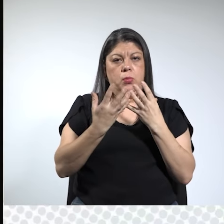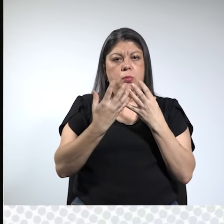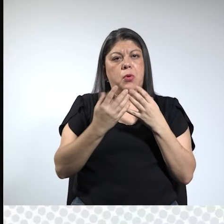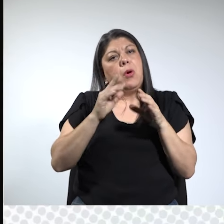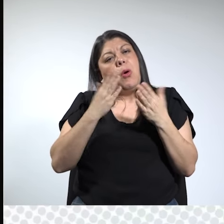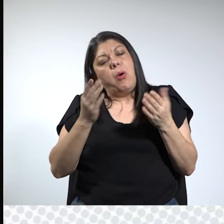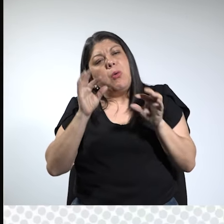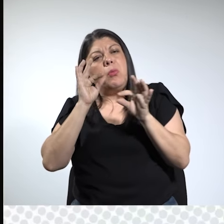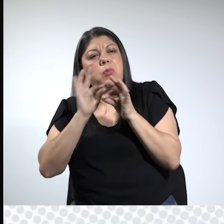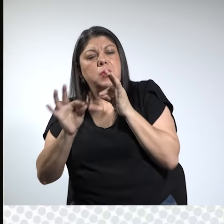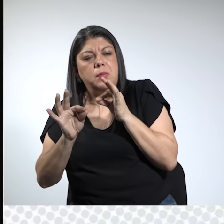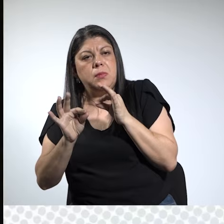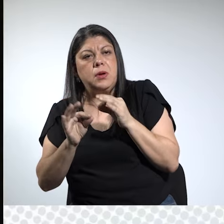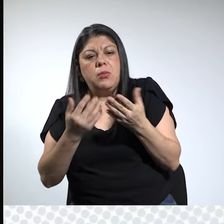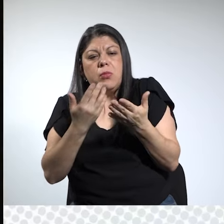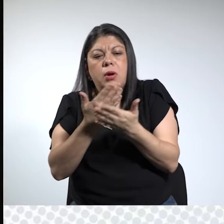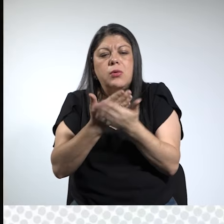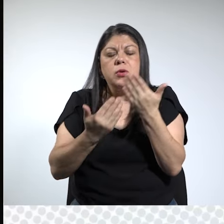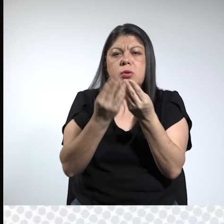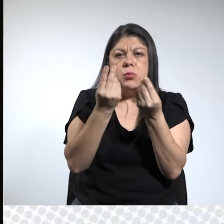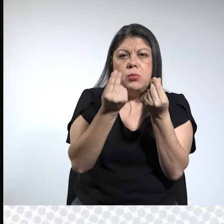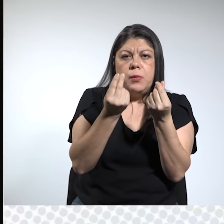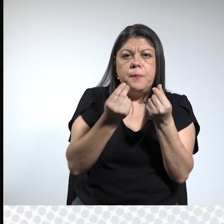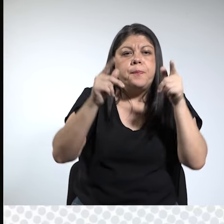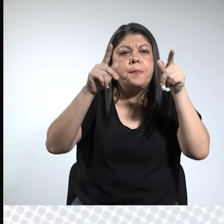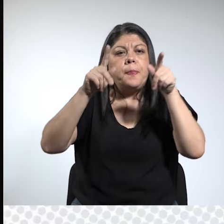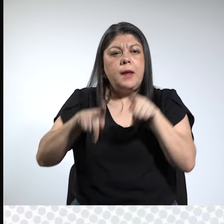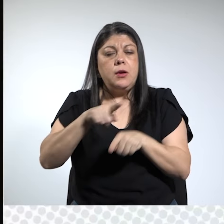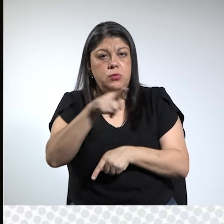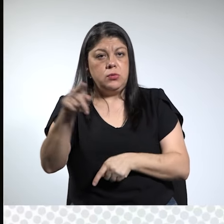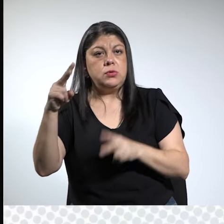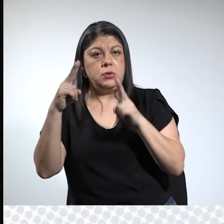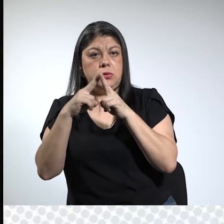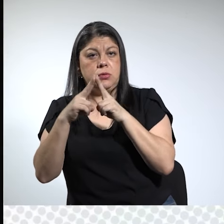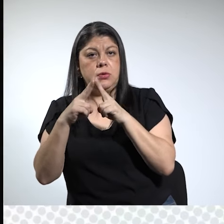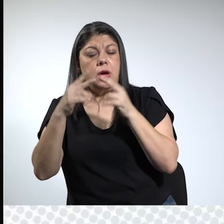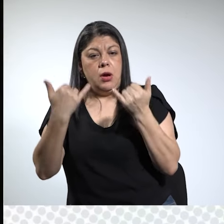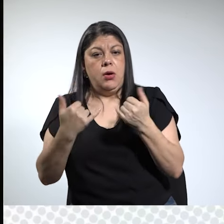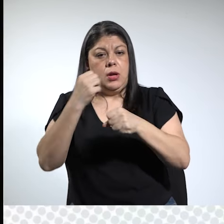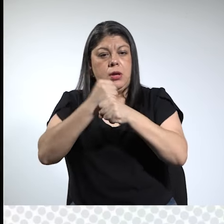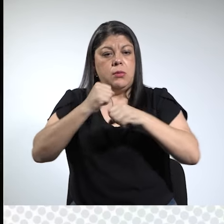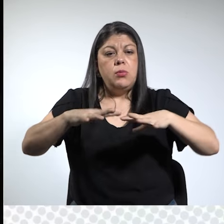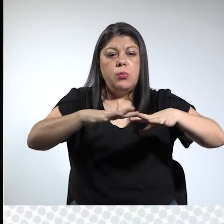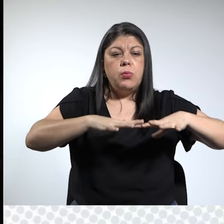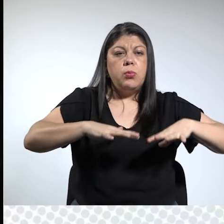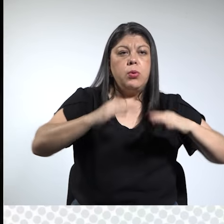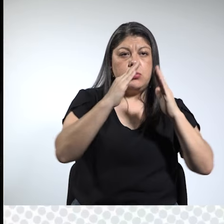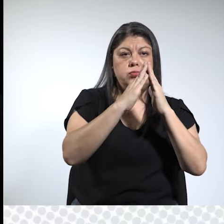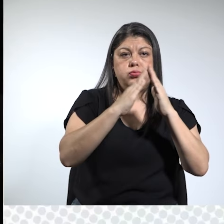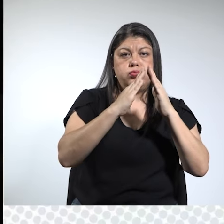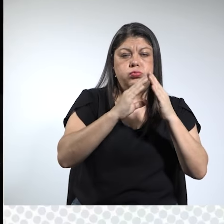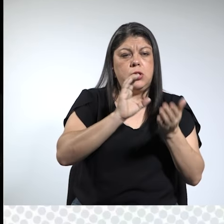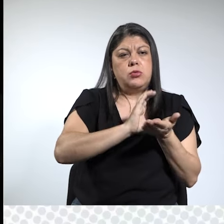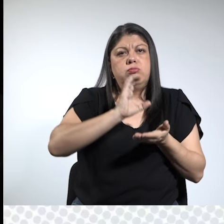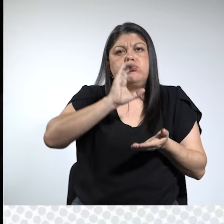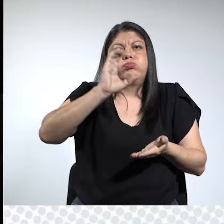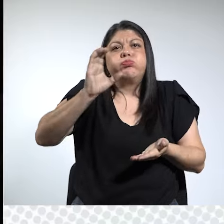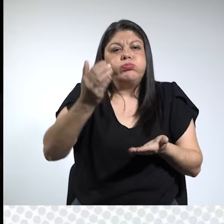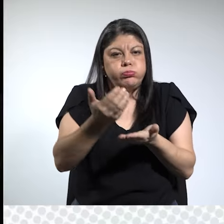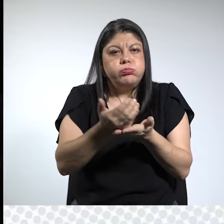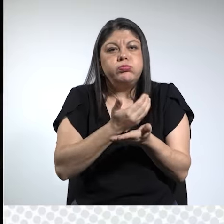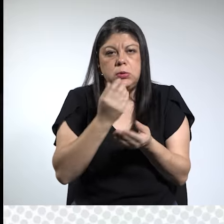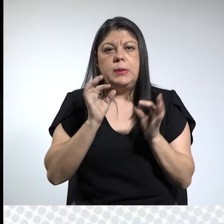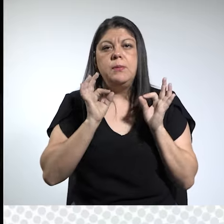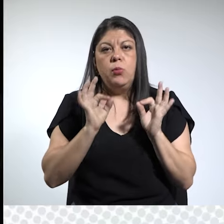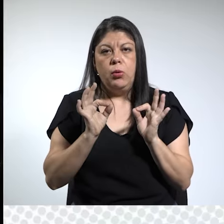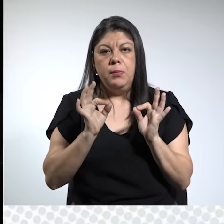es muy simple. Si lo quieren ver en tangible, es como el ejemplo de las personas que ustedes conocen que hoy por hoy trabajan en zona franca. Vaya a ver el salario que ellos pueden ganar. Ganan